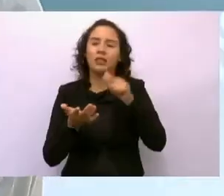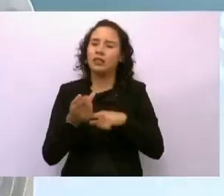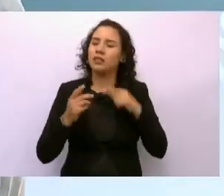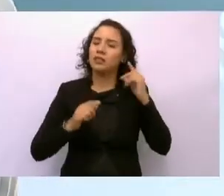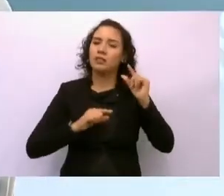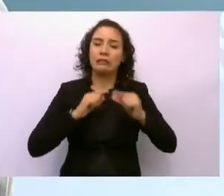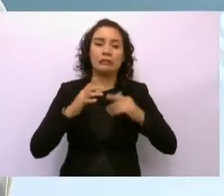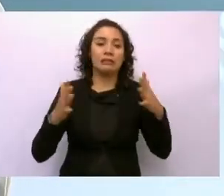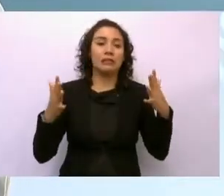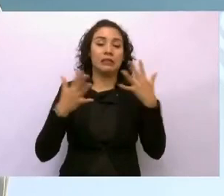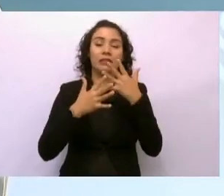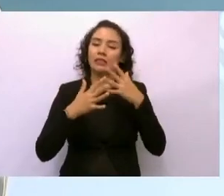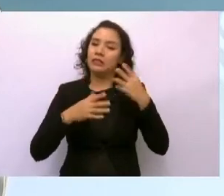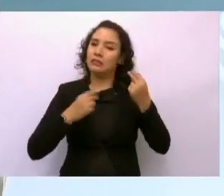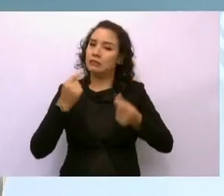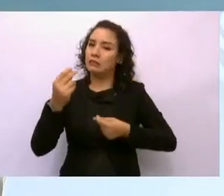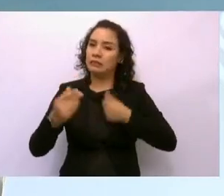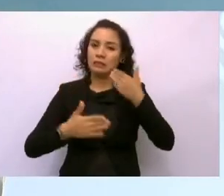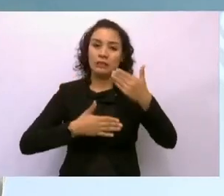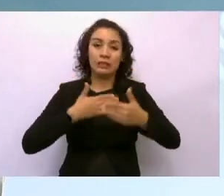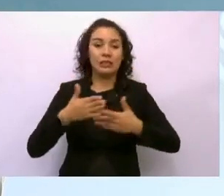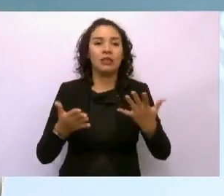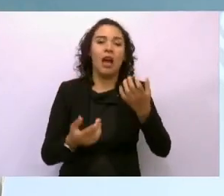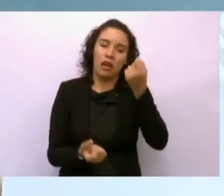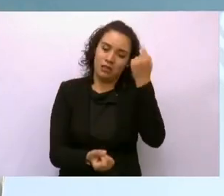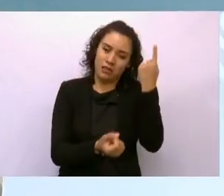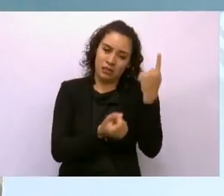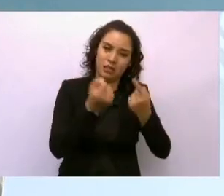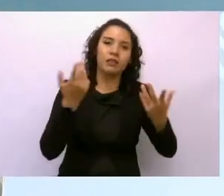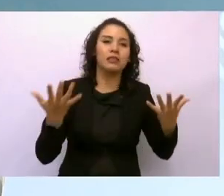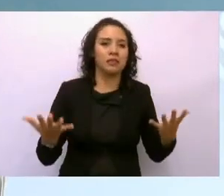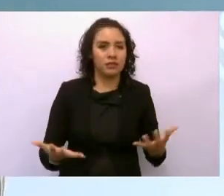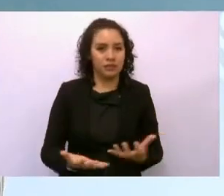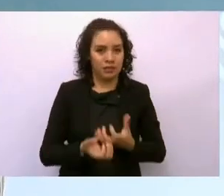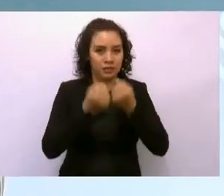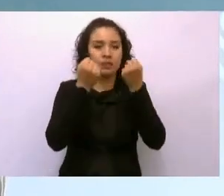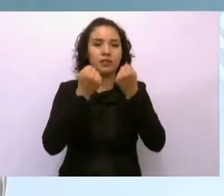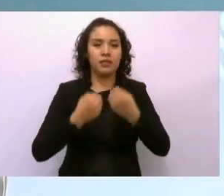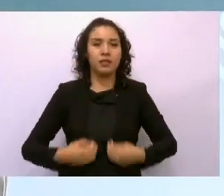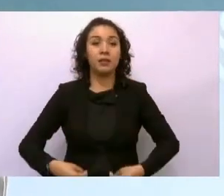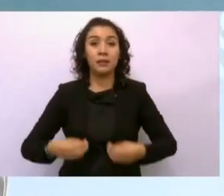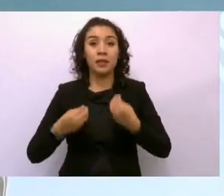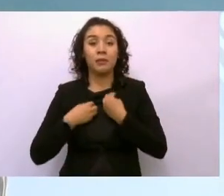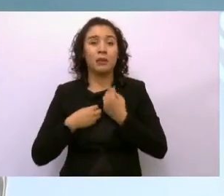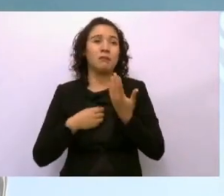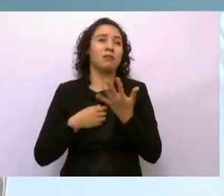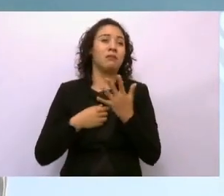Logramos salvar muchas vidas porque en 5 meses